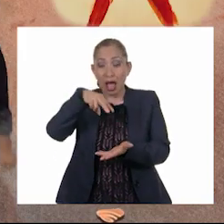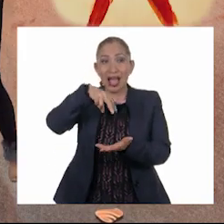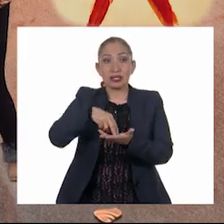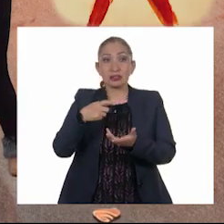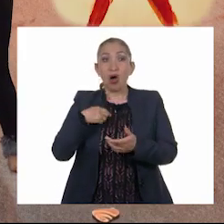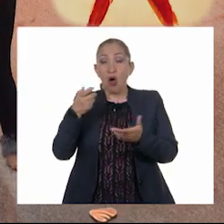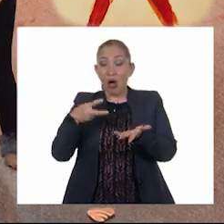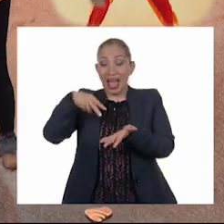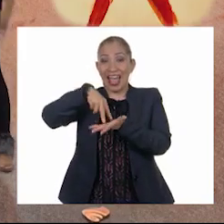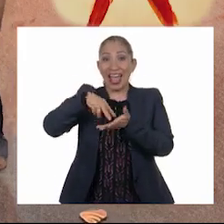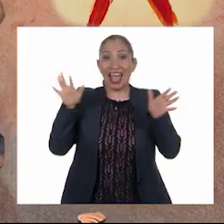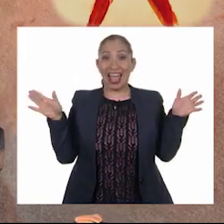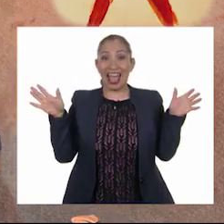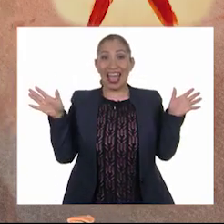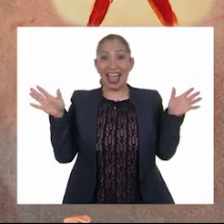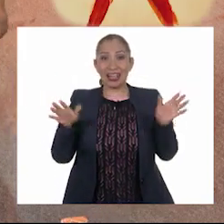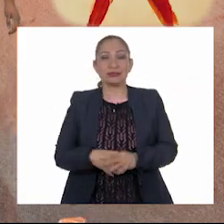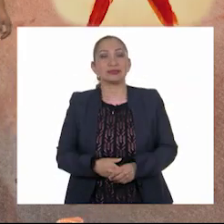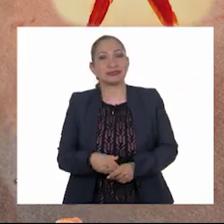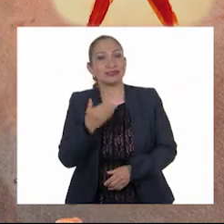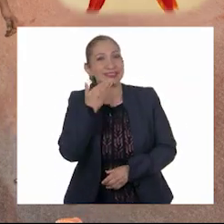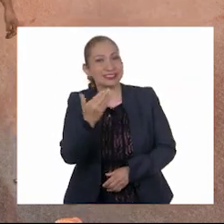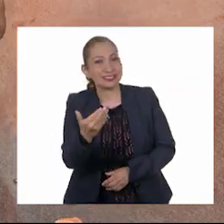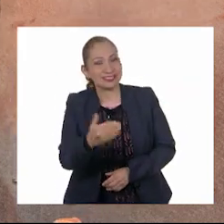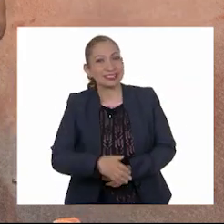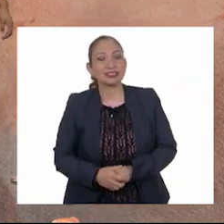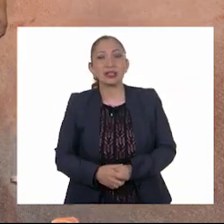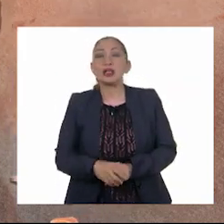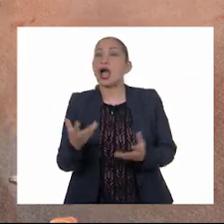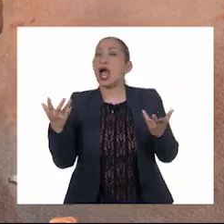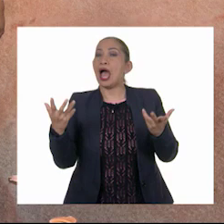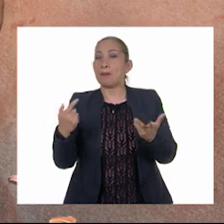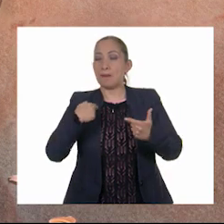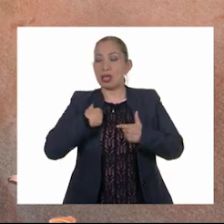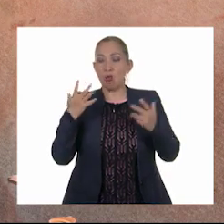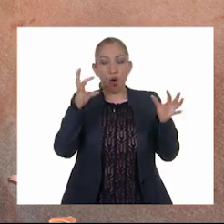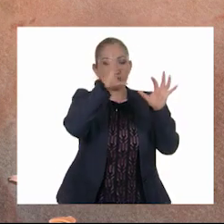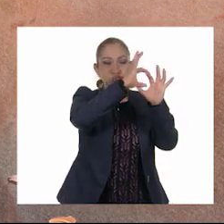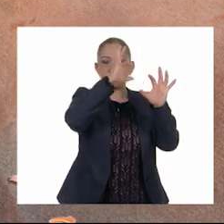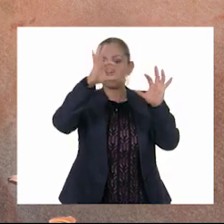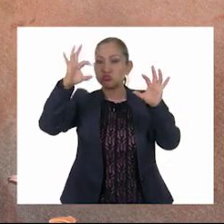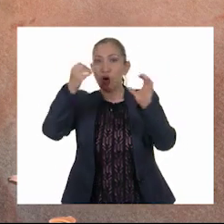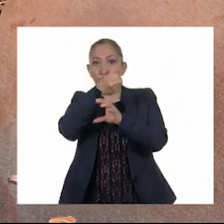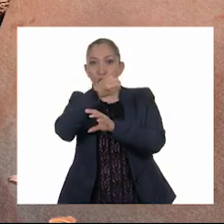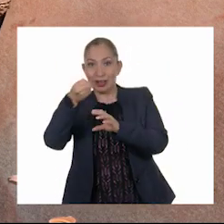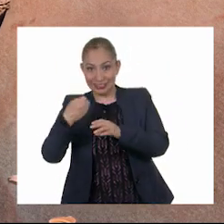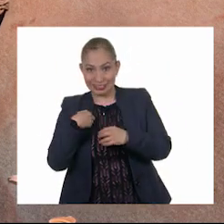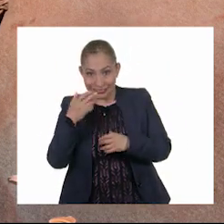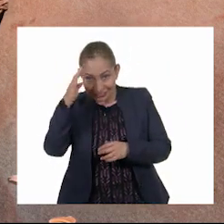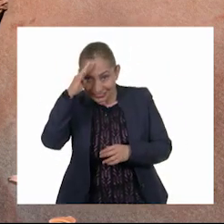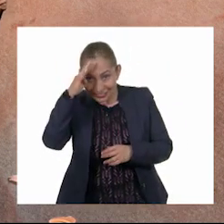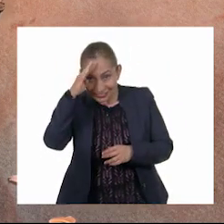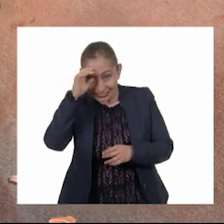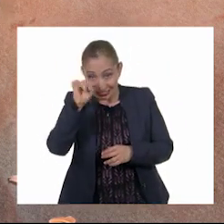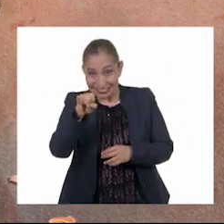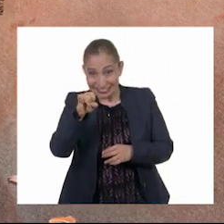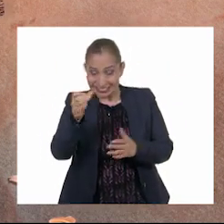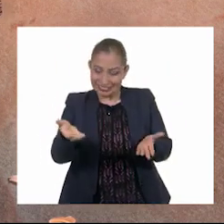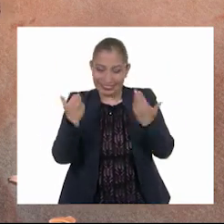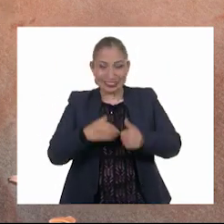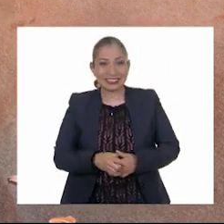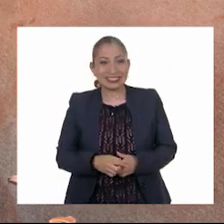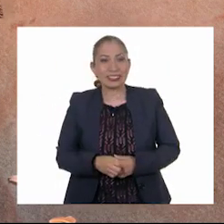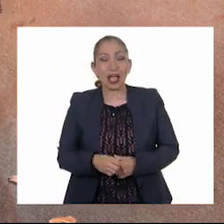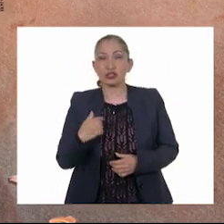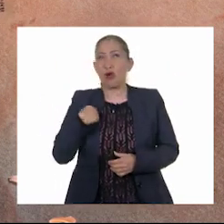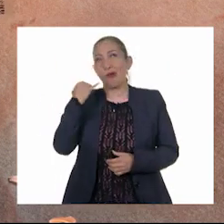yo saltando! Muy bien. Hagamos nuestra propia composición. ¿Te parece? ¿Vamos? Bueno, bueno.